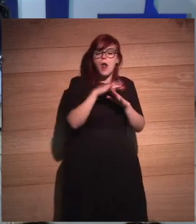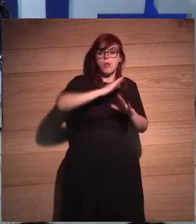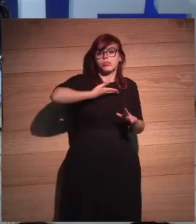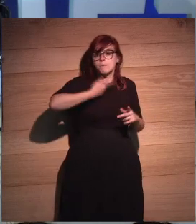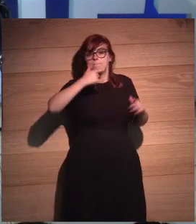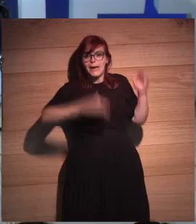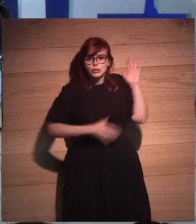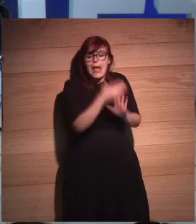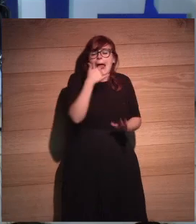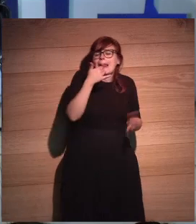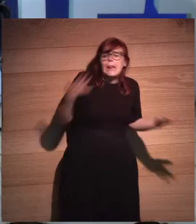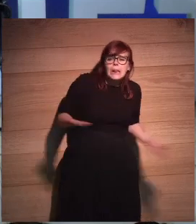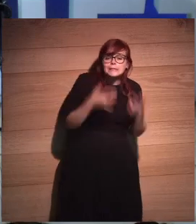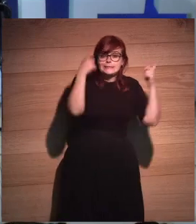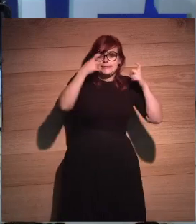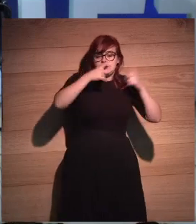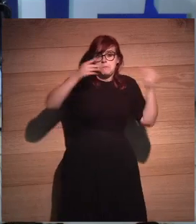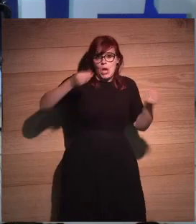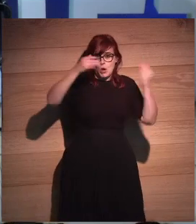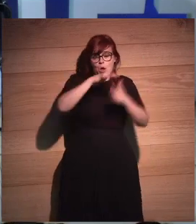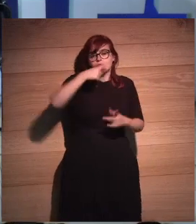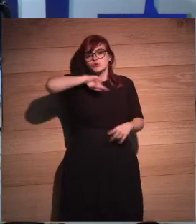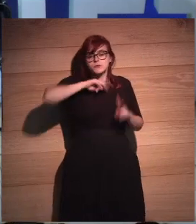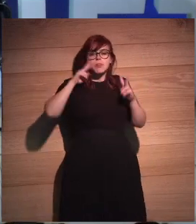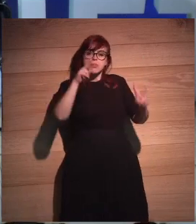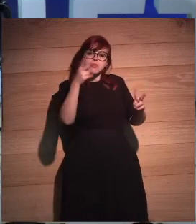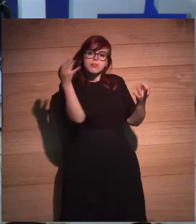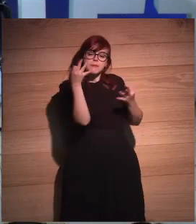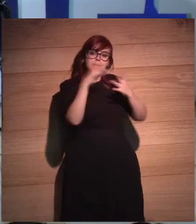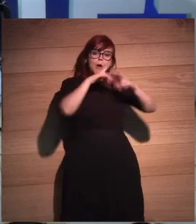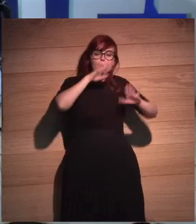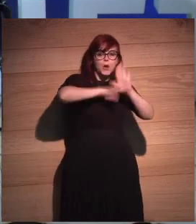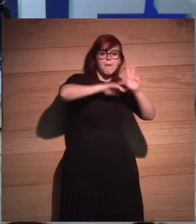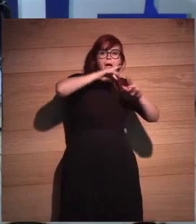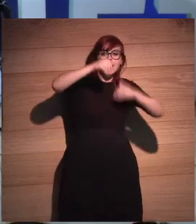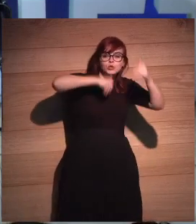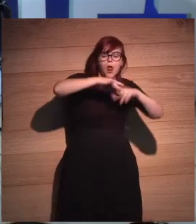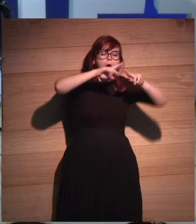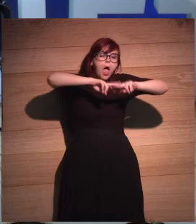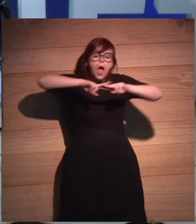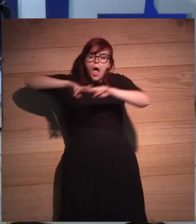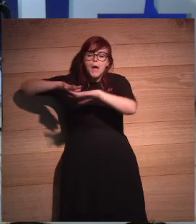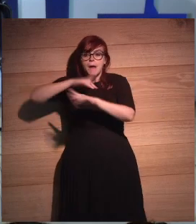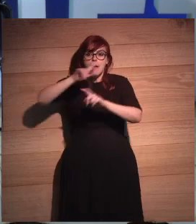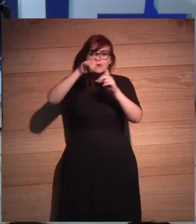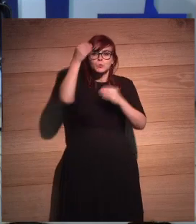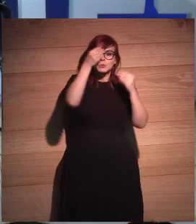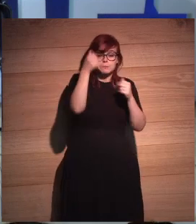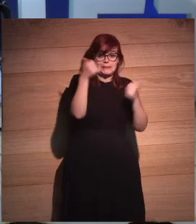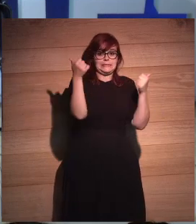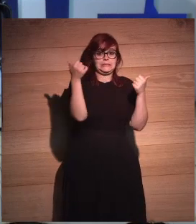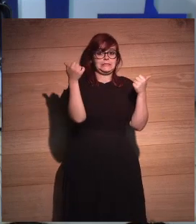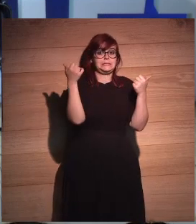malo. Lo que sea, pero a lo mejor puede haber cosas que debemos de empezar a mirar dentro de los programas, ¿no? Y hacernos esas preguntas.